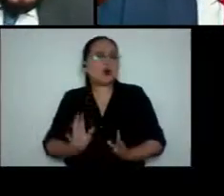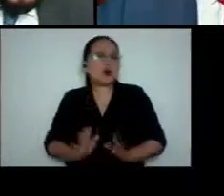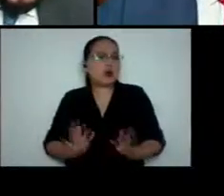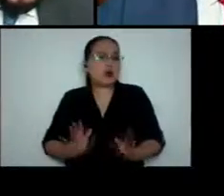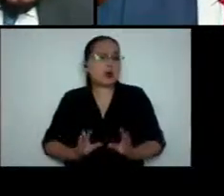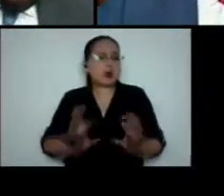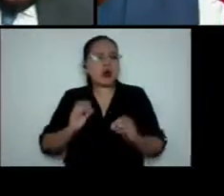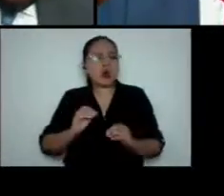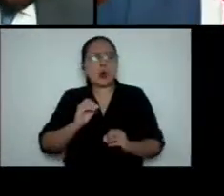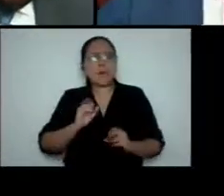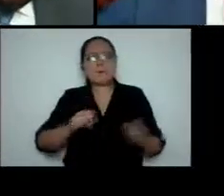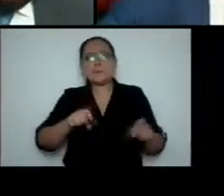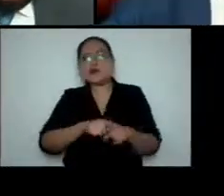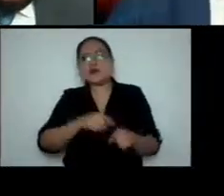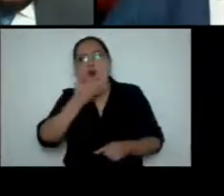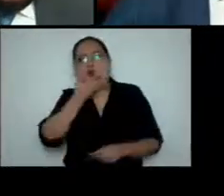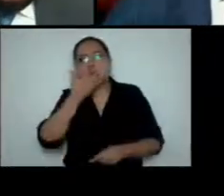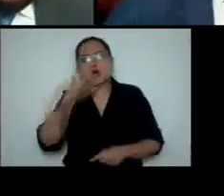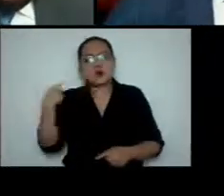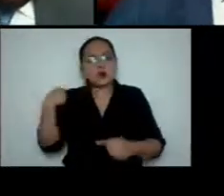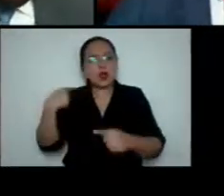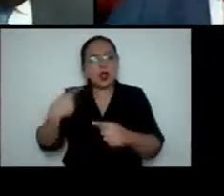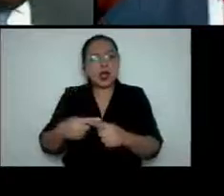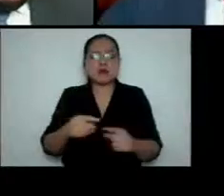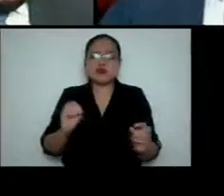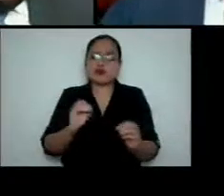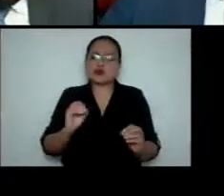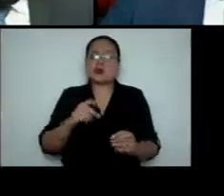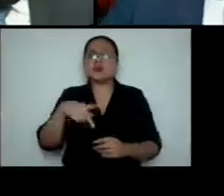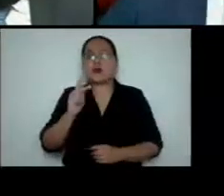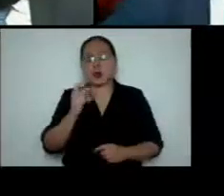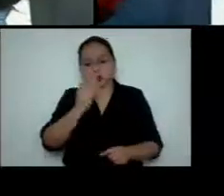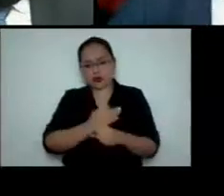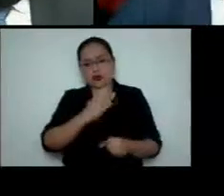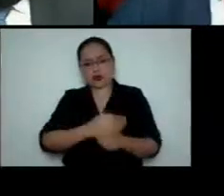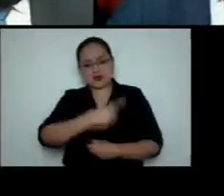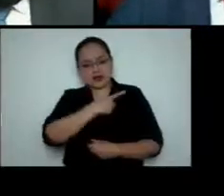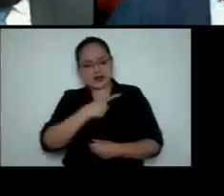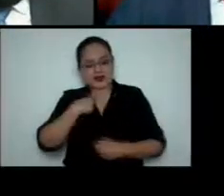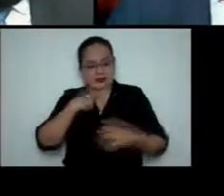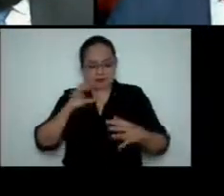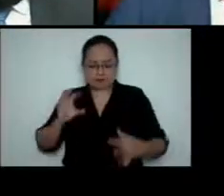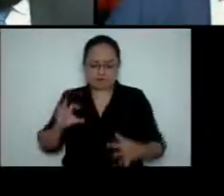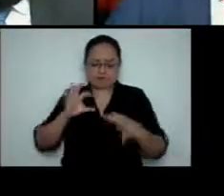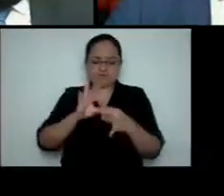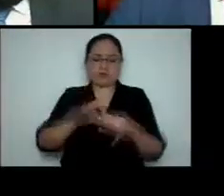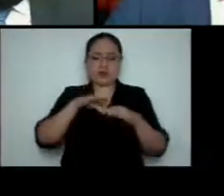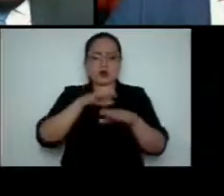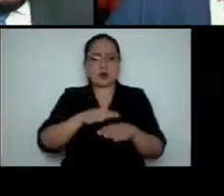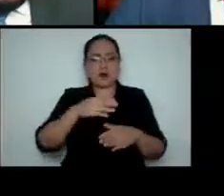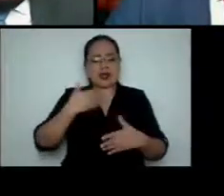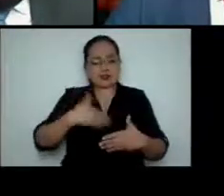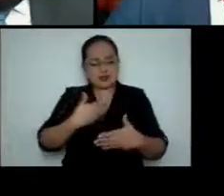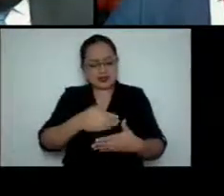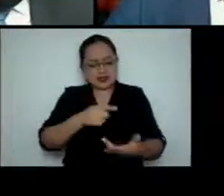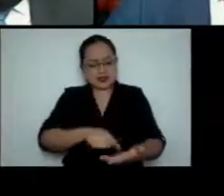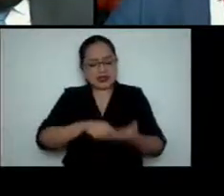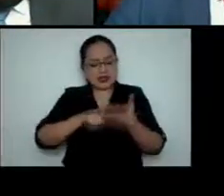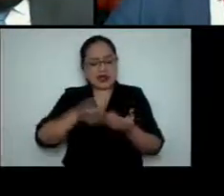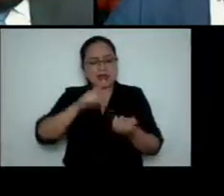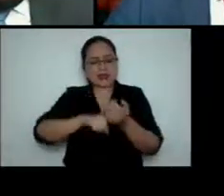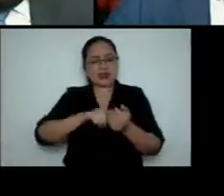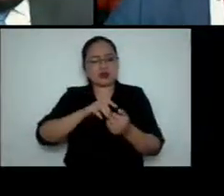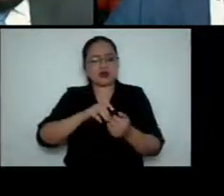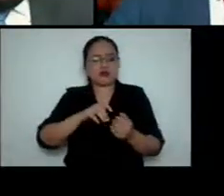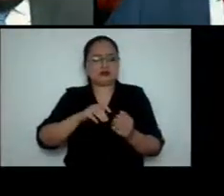lo más ordinario, pero estamos en una situación que acorde al expediente y a sus especificidades me lleva